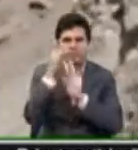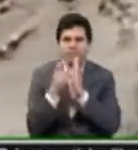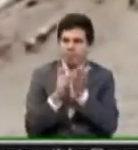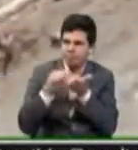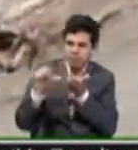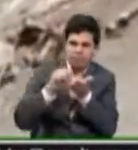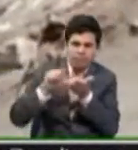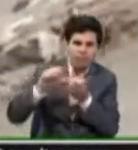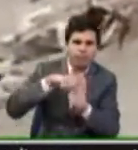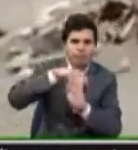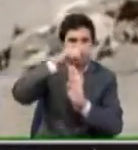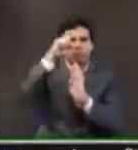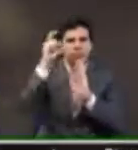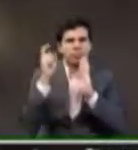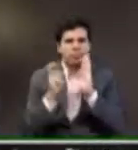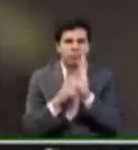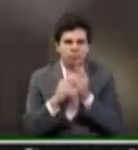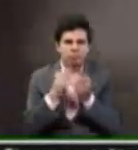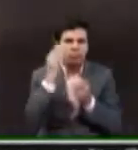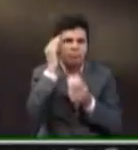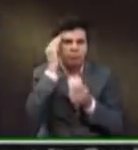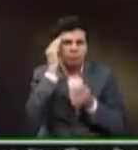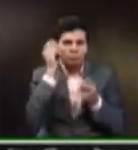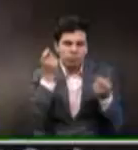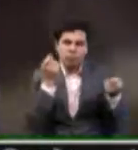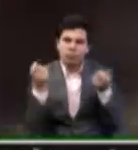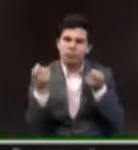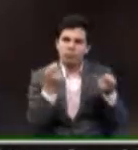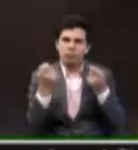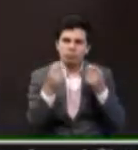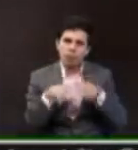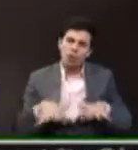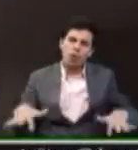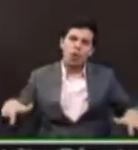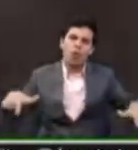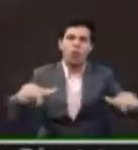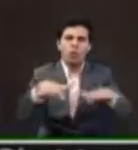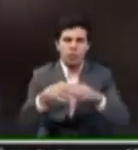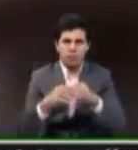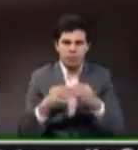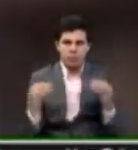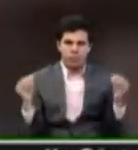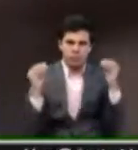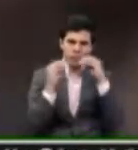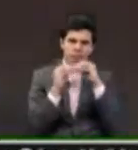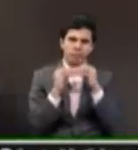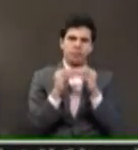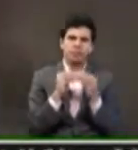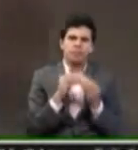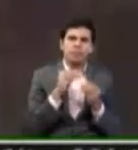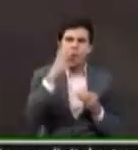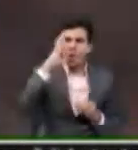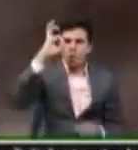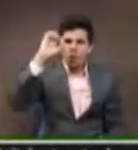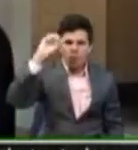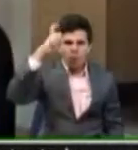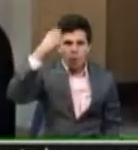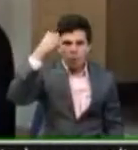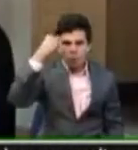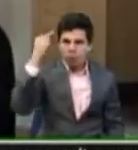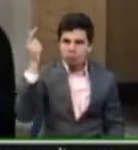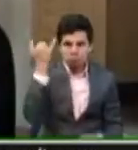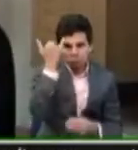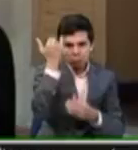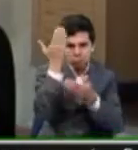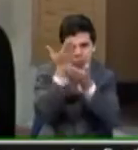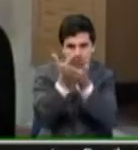implementación y acciones de conocimiento, reducción y manejo en su zona. Y el señor gobernador pues tiene una propuesta